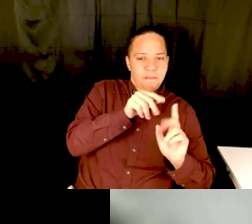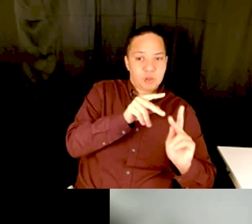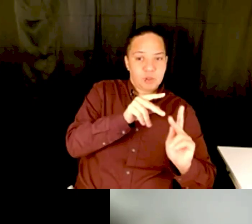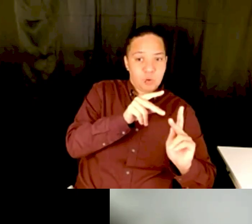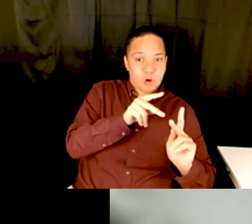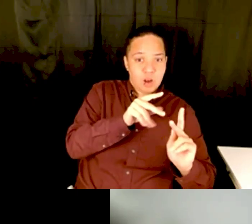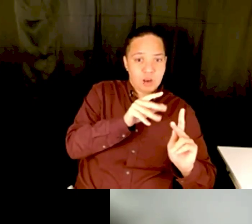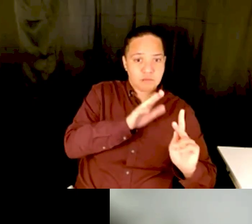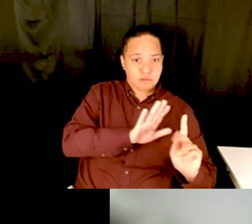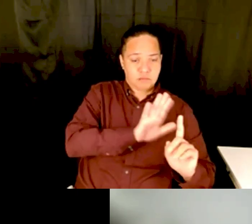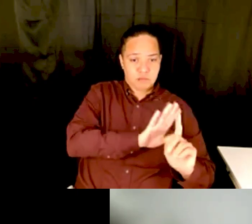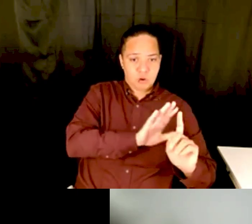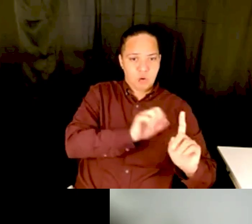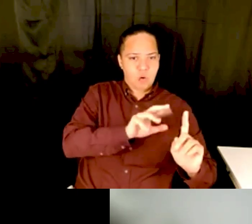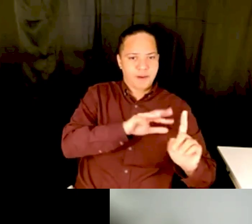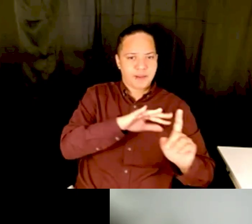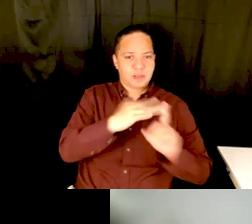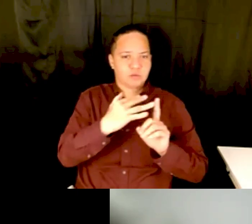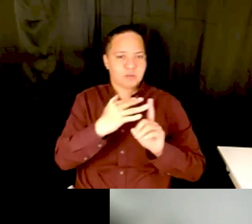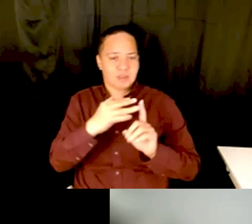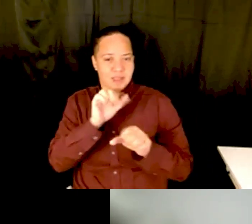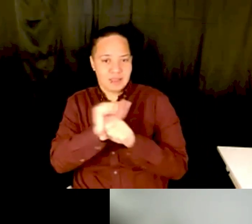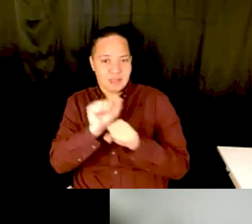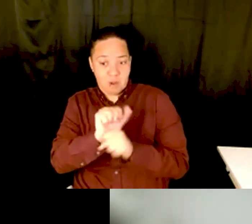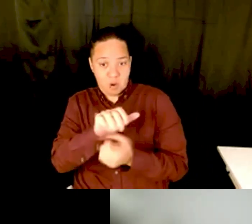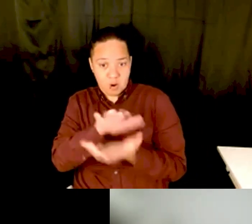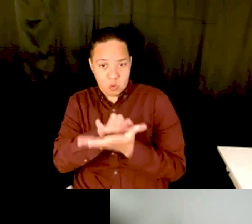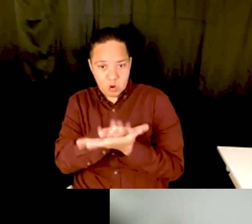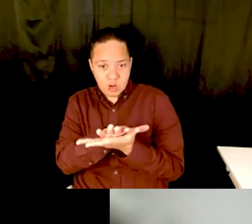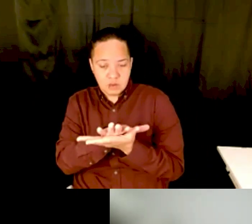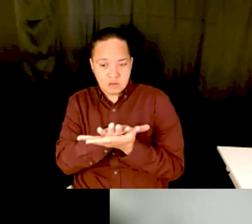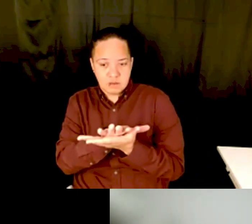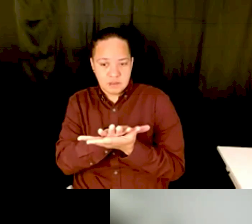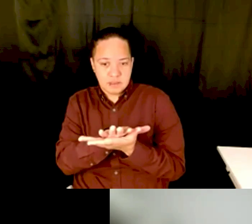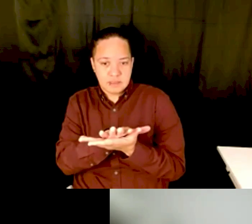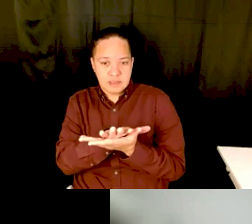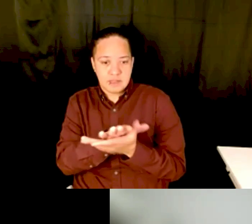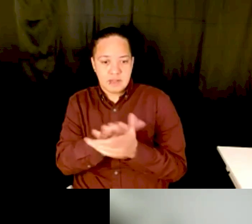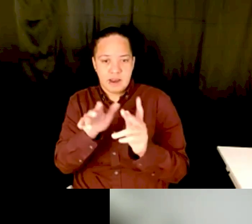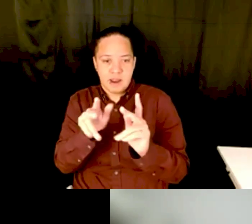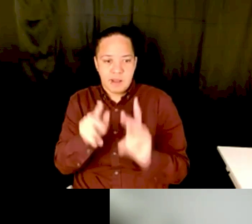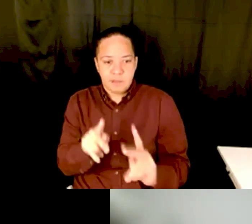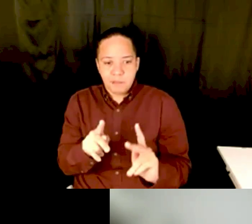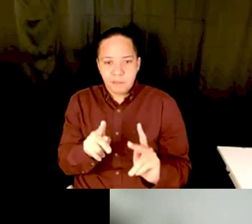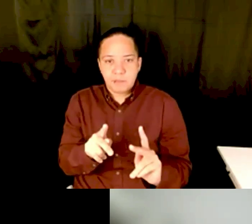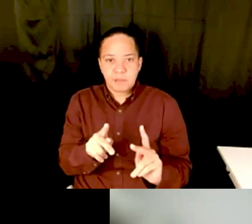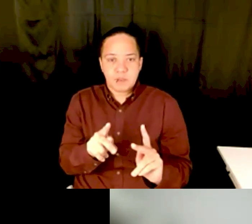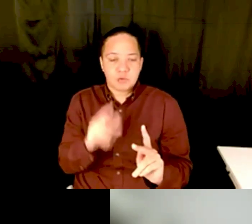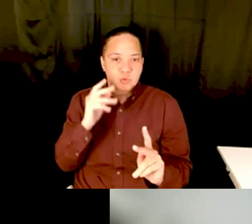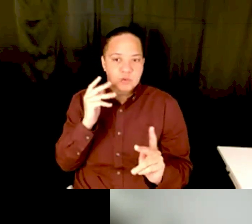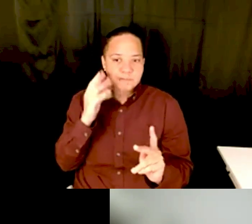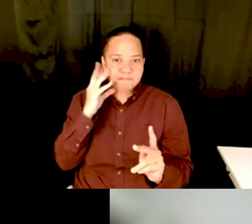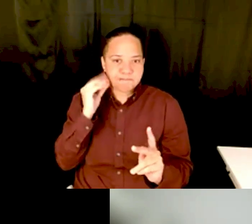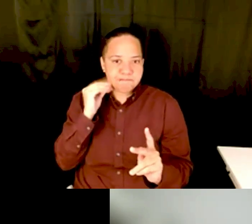¿O en el contexto de este trabajo y de esta escuela, esta persona está experimentando